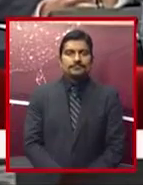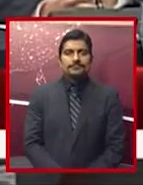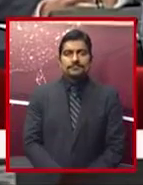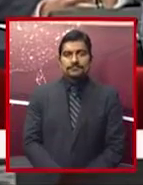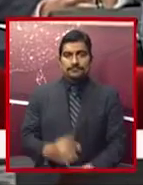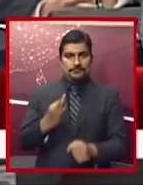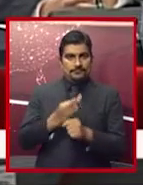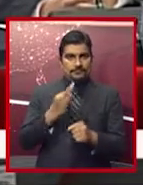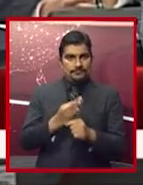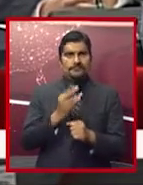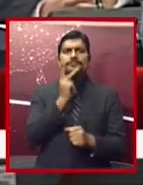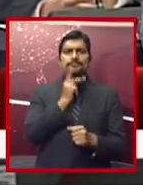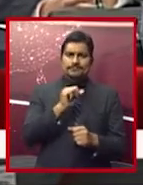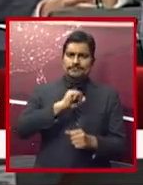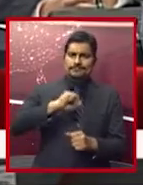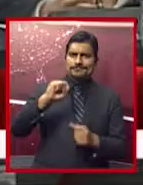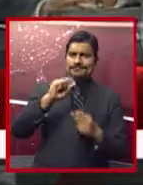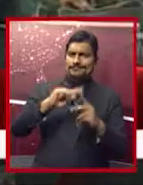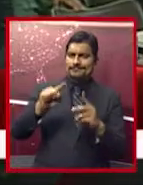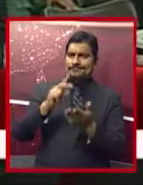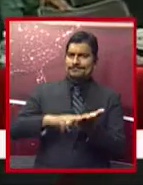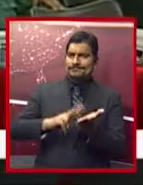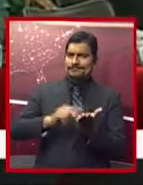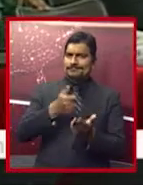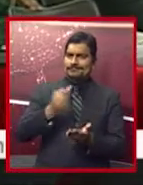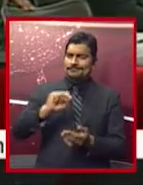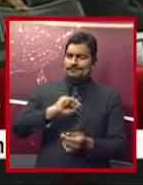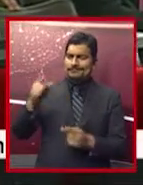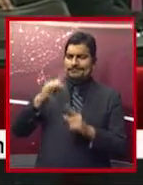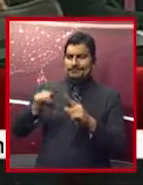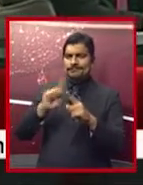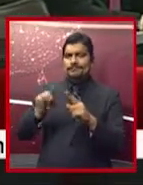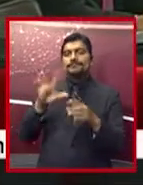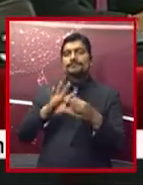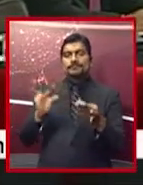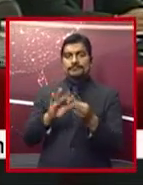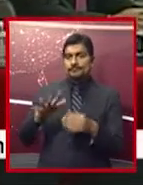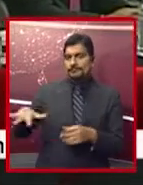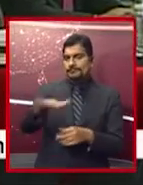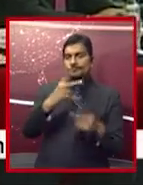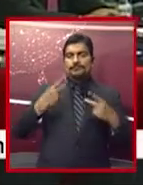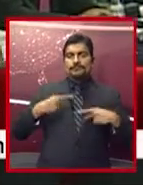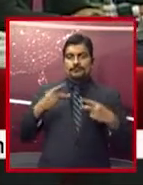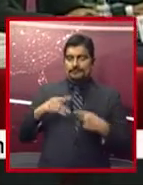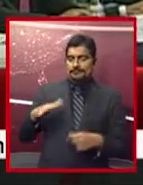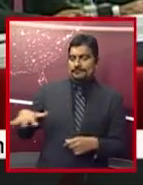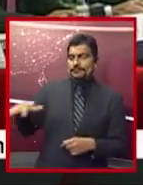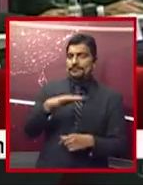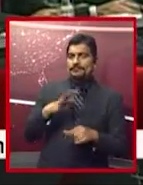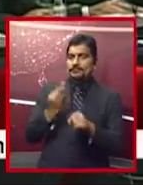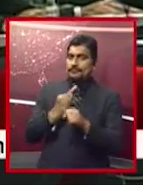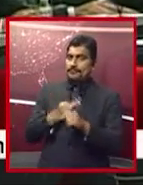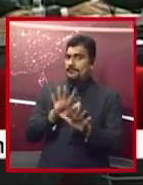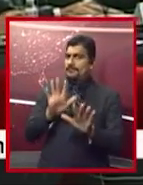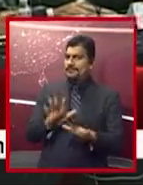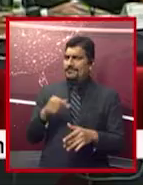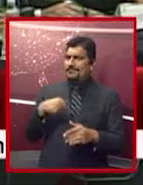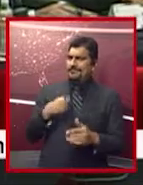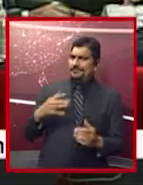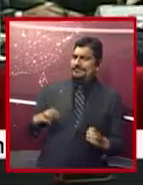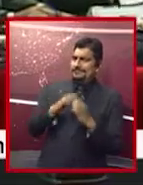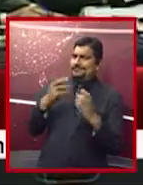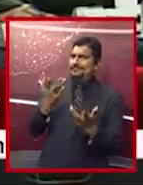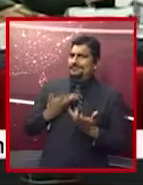El incremento en los precios a muchos sectores de la población les representa una señal de